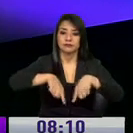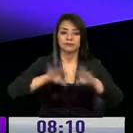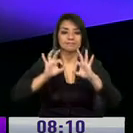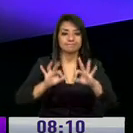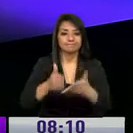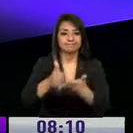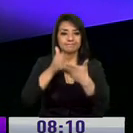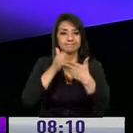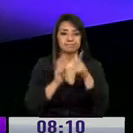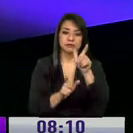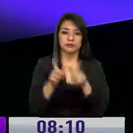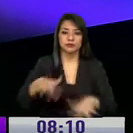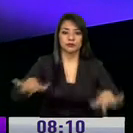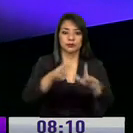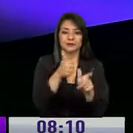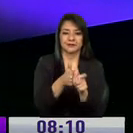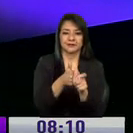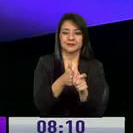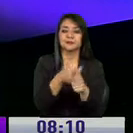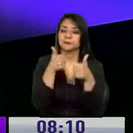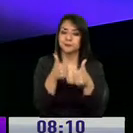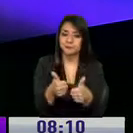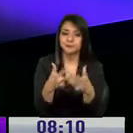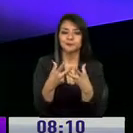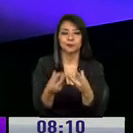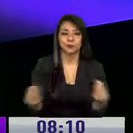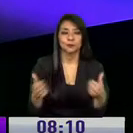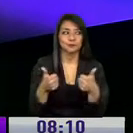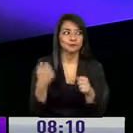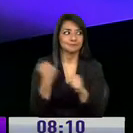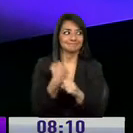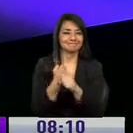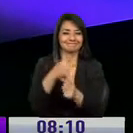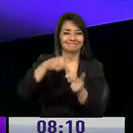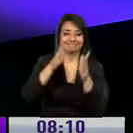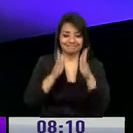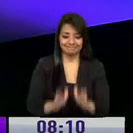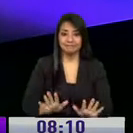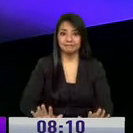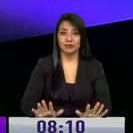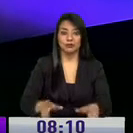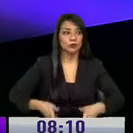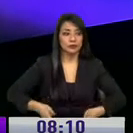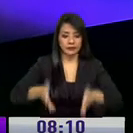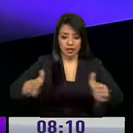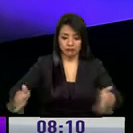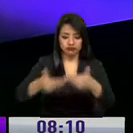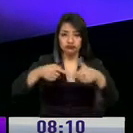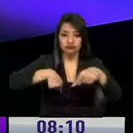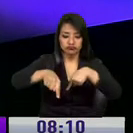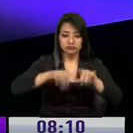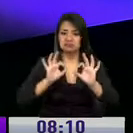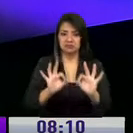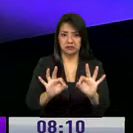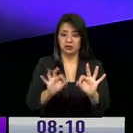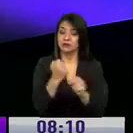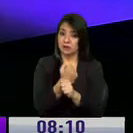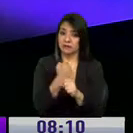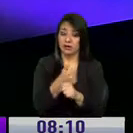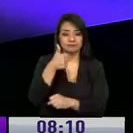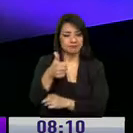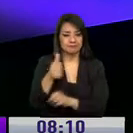ayuda para los moradores de Los Chillos. Enhorabuena, realmente trabajo que hace la prefectura cerrando el círculo, un trabajo que ha hecho realmente bueno, hay que levantarles